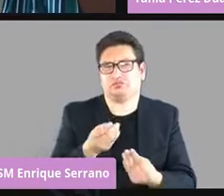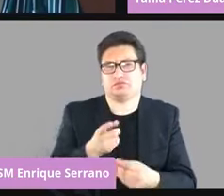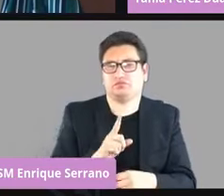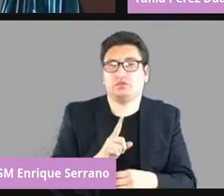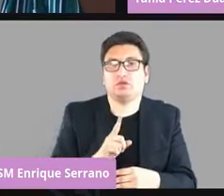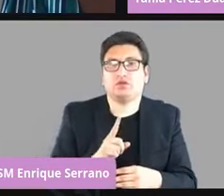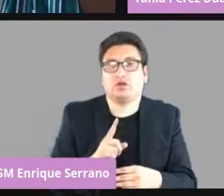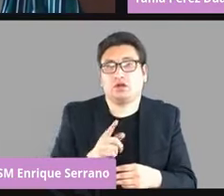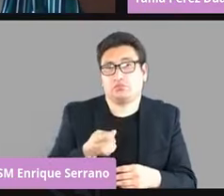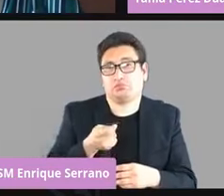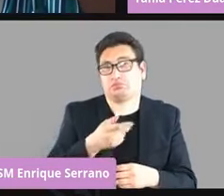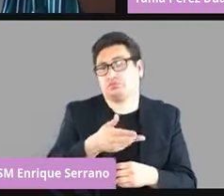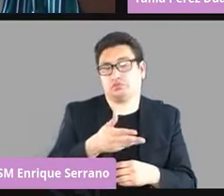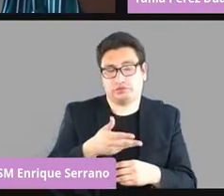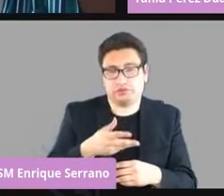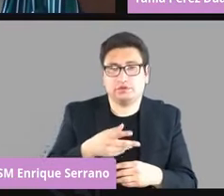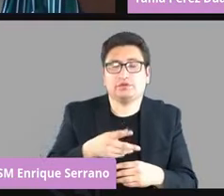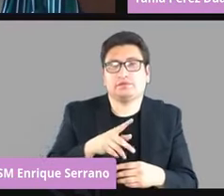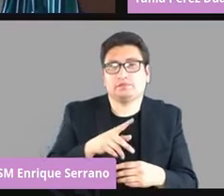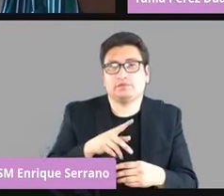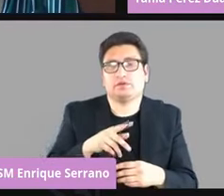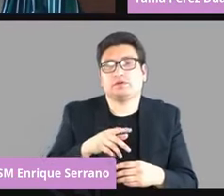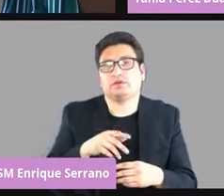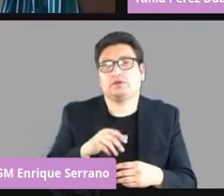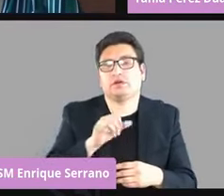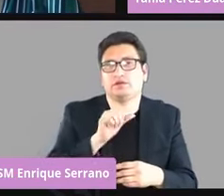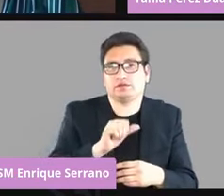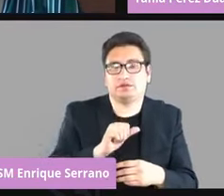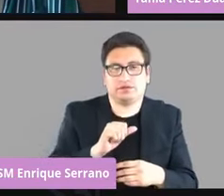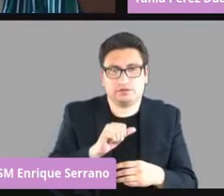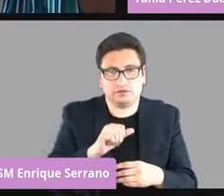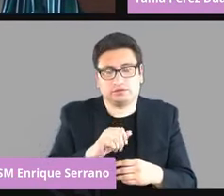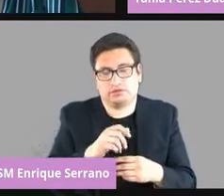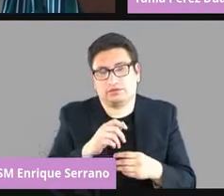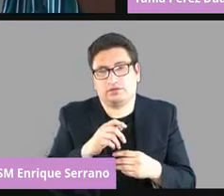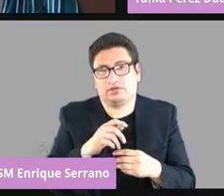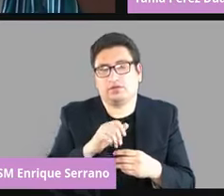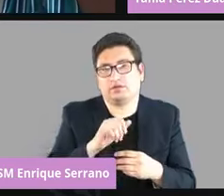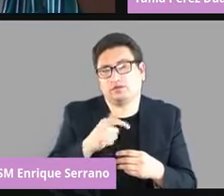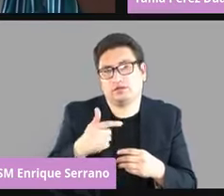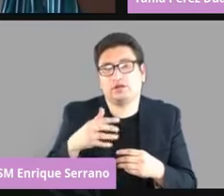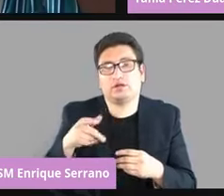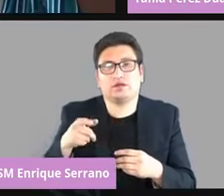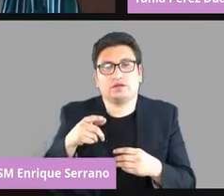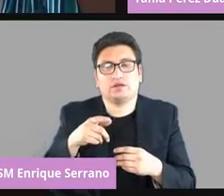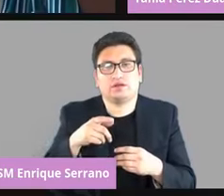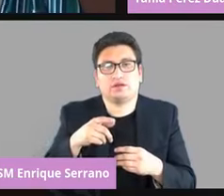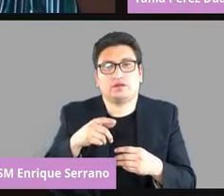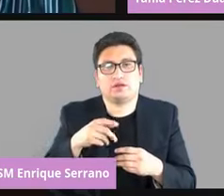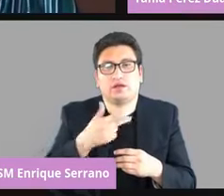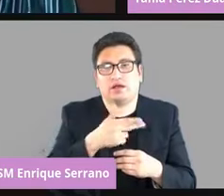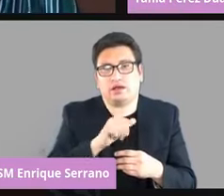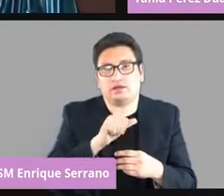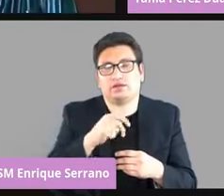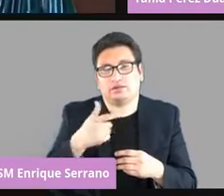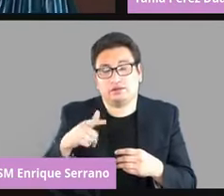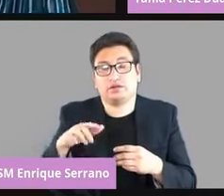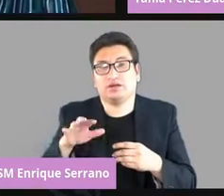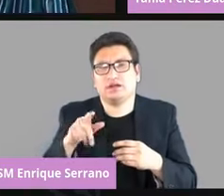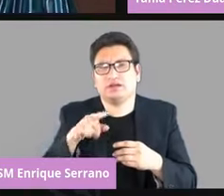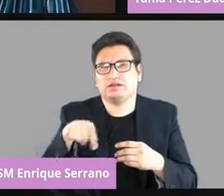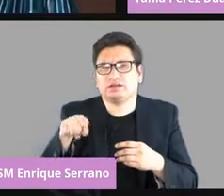se diagnostica con ansiedad generalizada y no con TOC, cuando a lo mejor es TOC, porque el tratamiento es el mismo. O sea, si